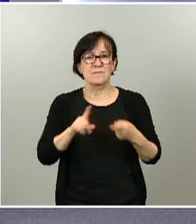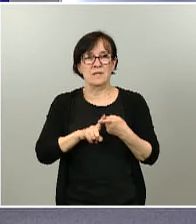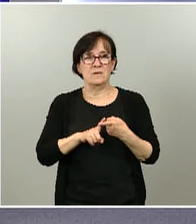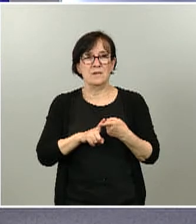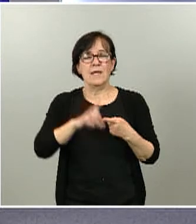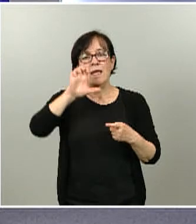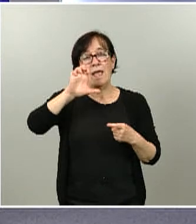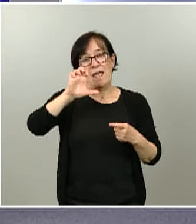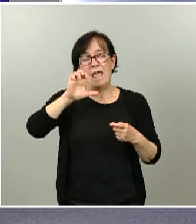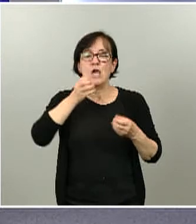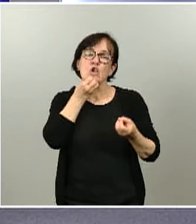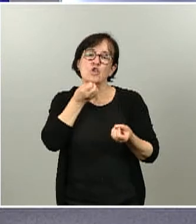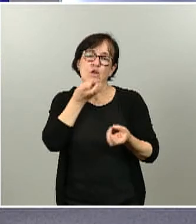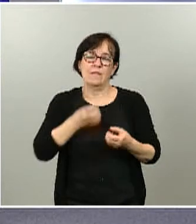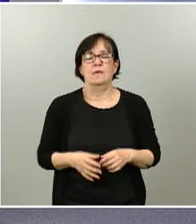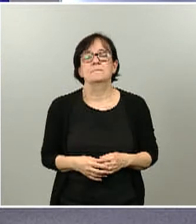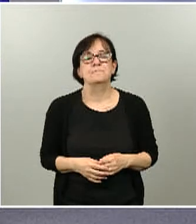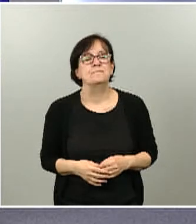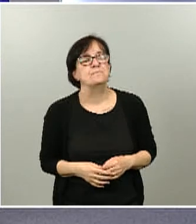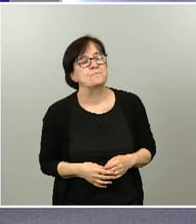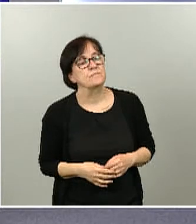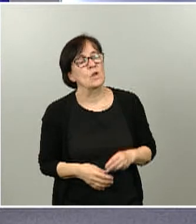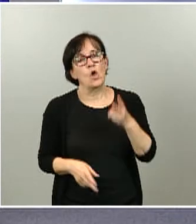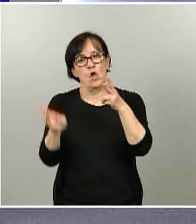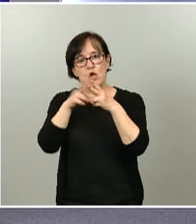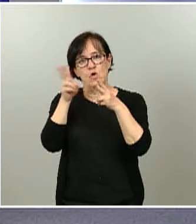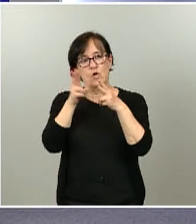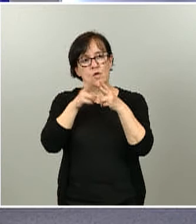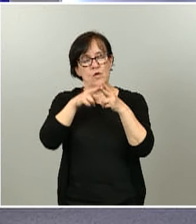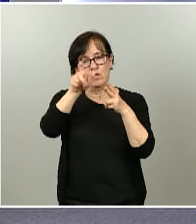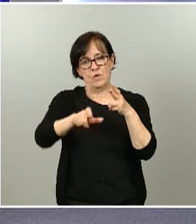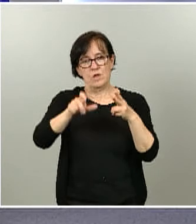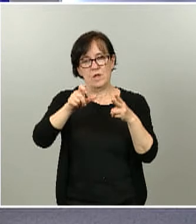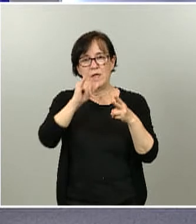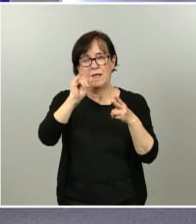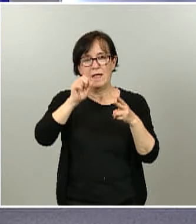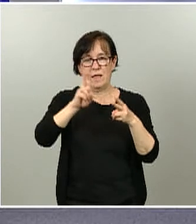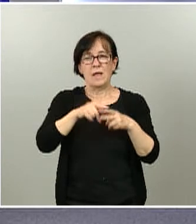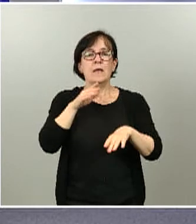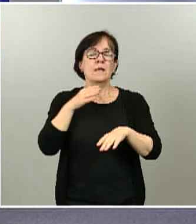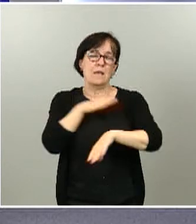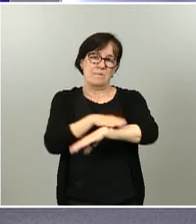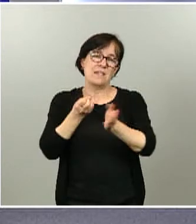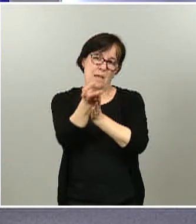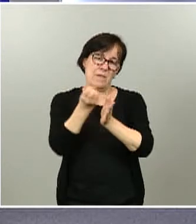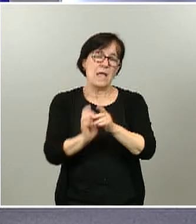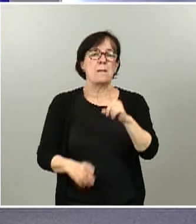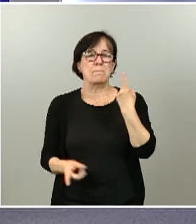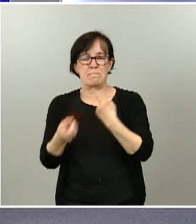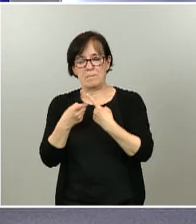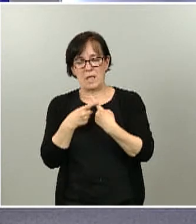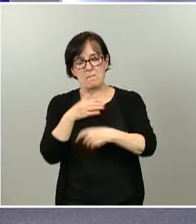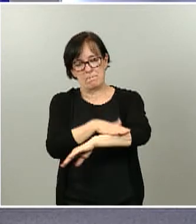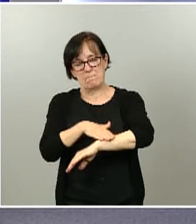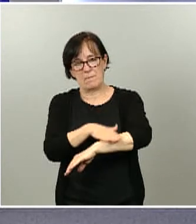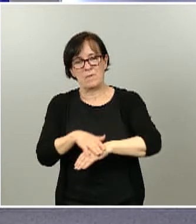Adelante. Sí, hola. Dos preguntas. Javier Rius, E-Noticias, dos preguntas para la ministra portavoz. La primera es, ministra, ha estado